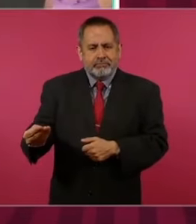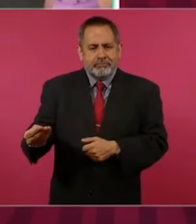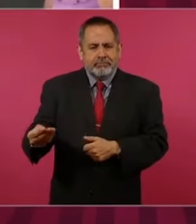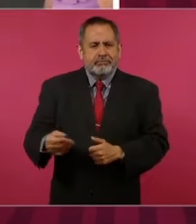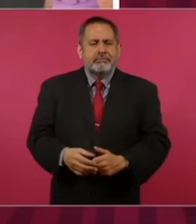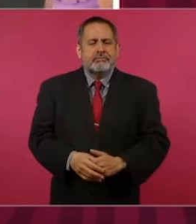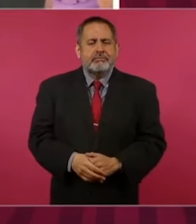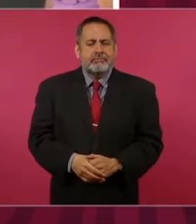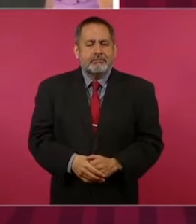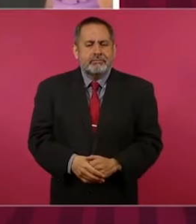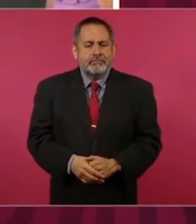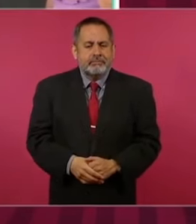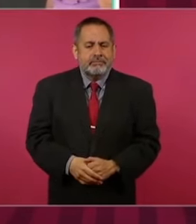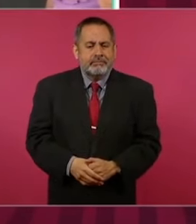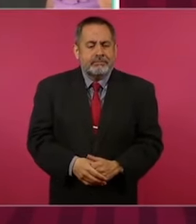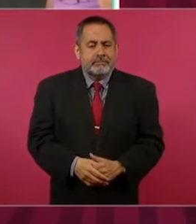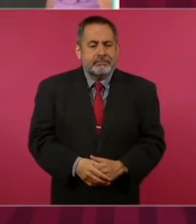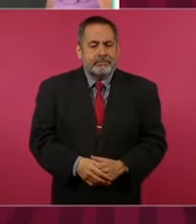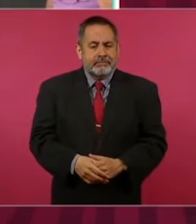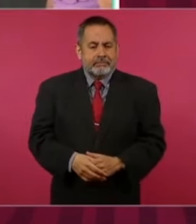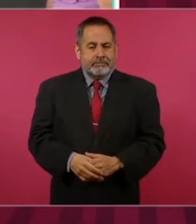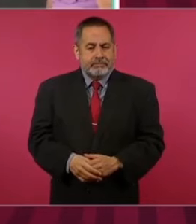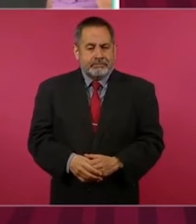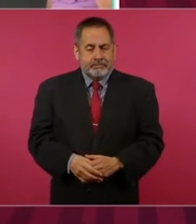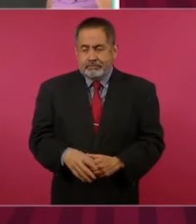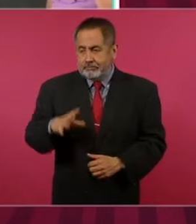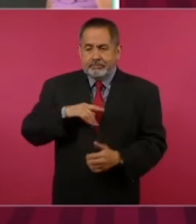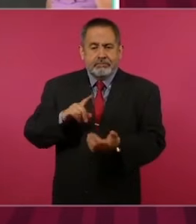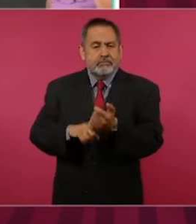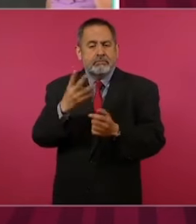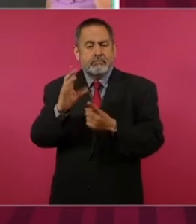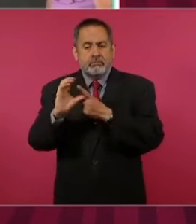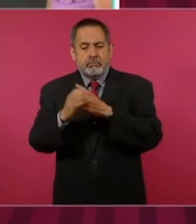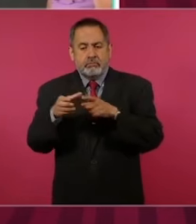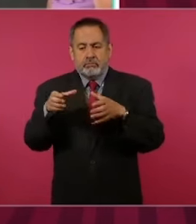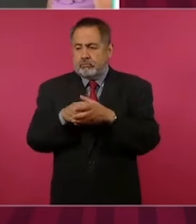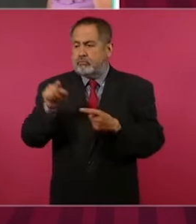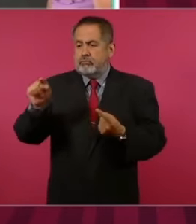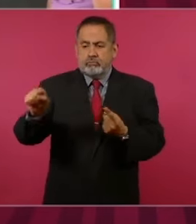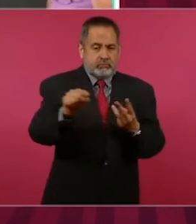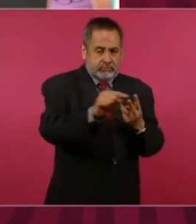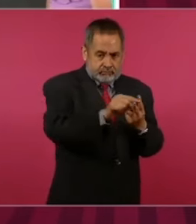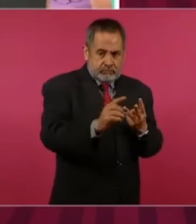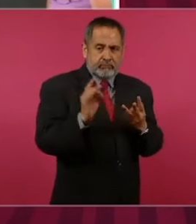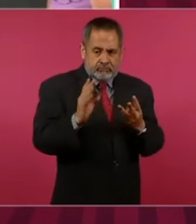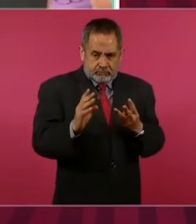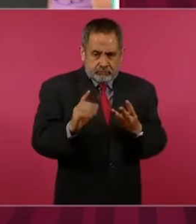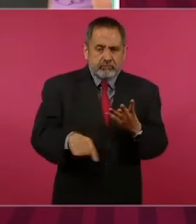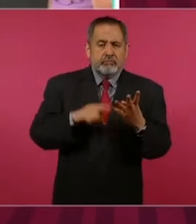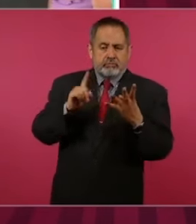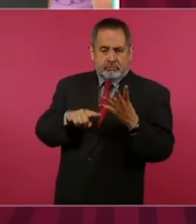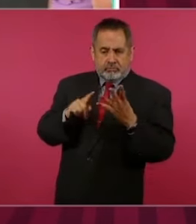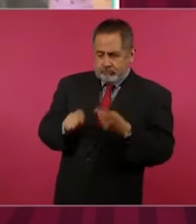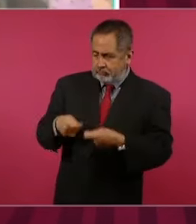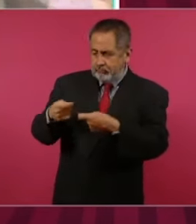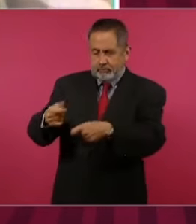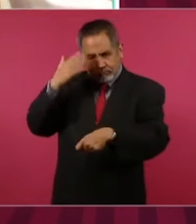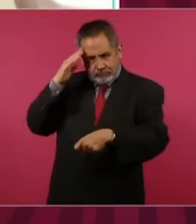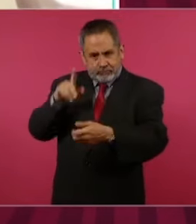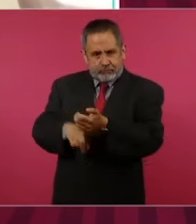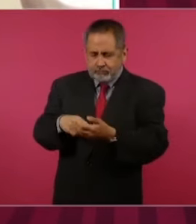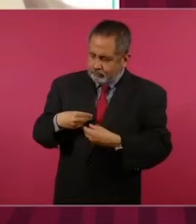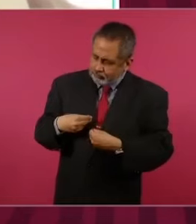minutos, entrega 24 comités ciudadanos, y aquí hay uno más para la señora Clemente, que desde